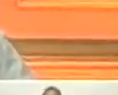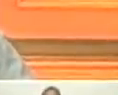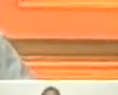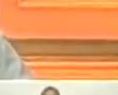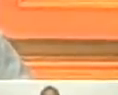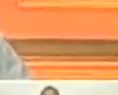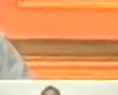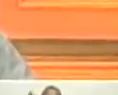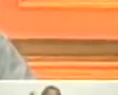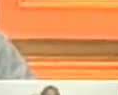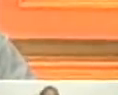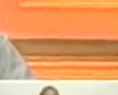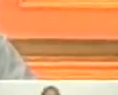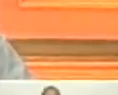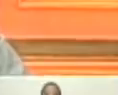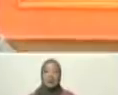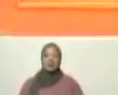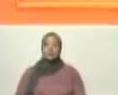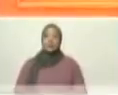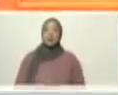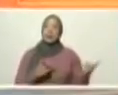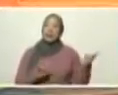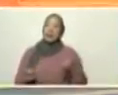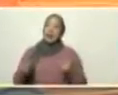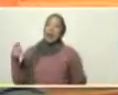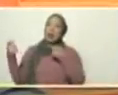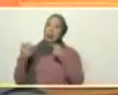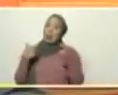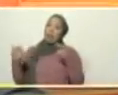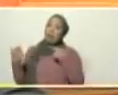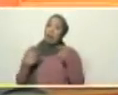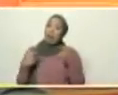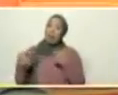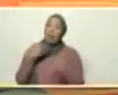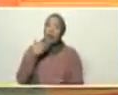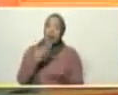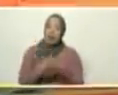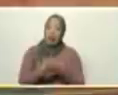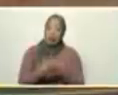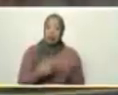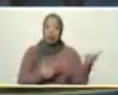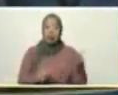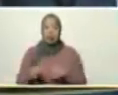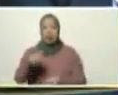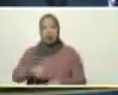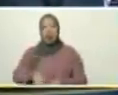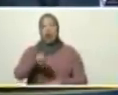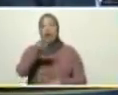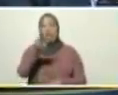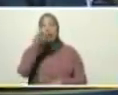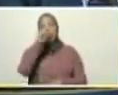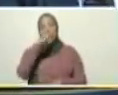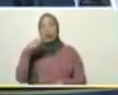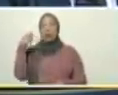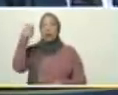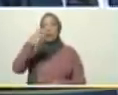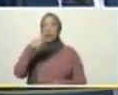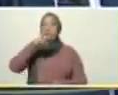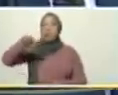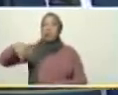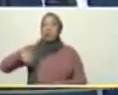a Venezuela como epicentro para dar este debate, para dar estas reflexiones. A 20 años de nosotros